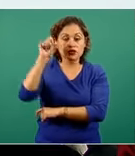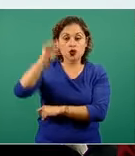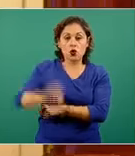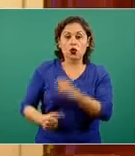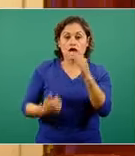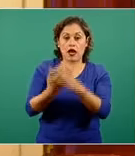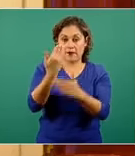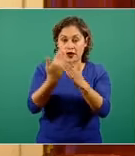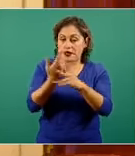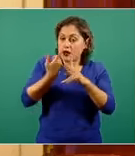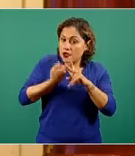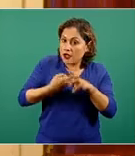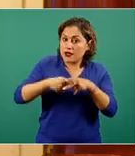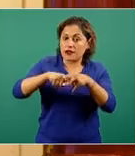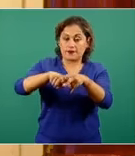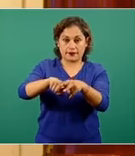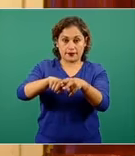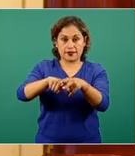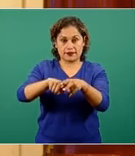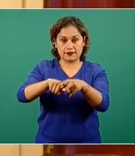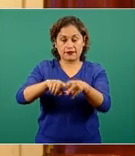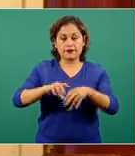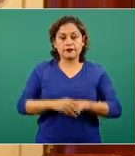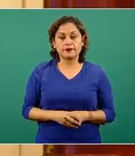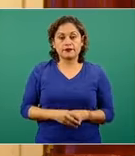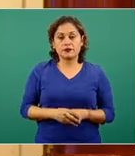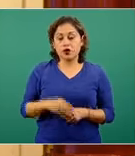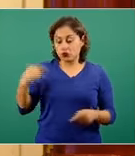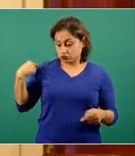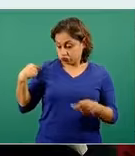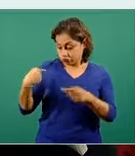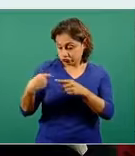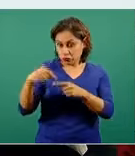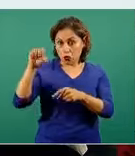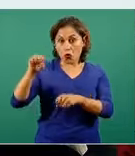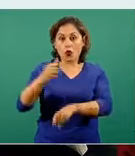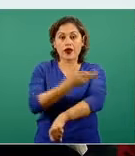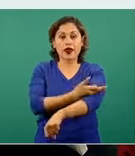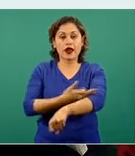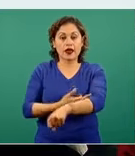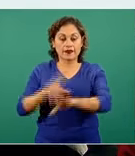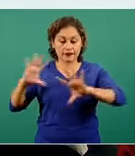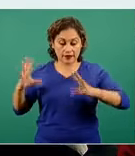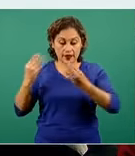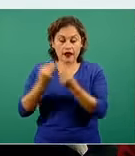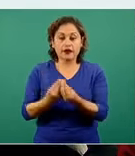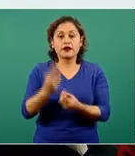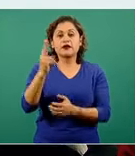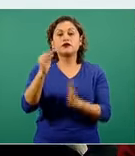mañana, muy temprano, y al corte o al avance se tenían ya aplicadas